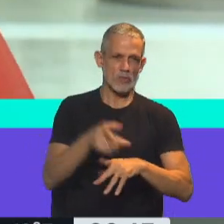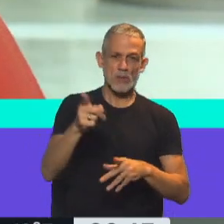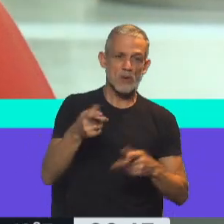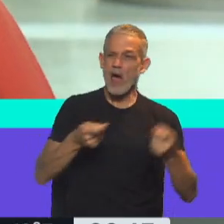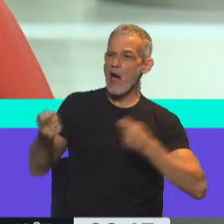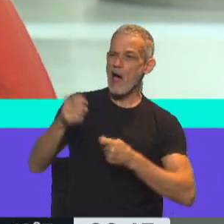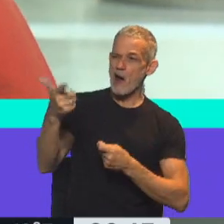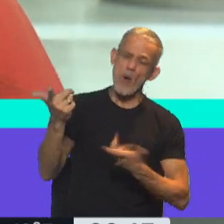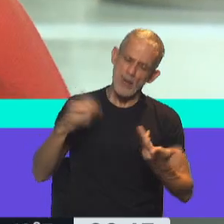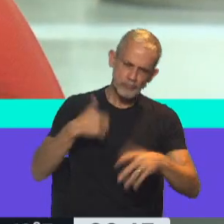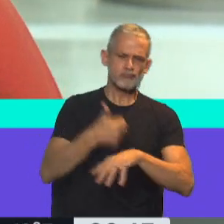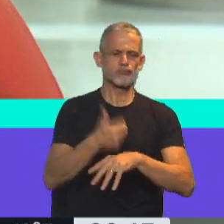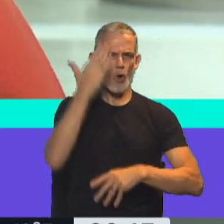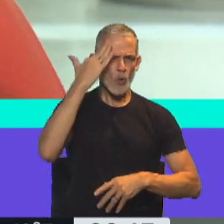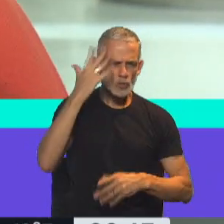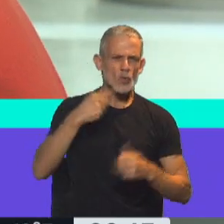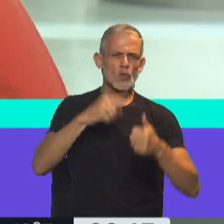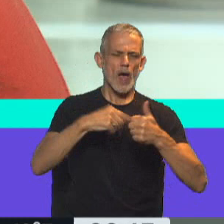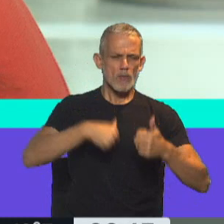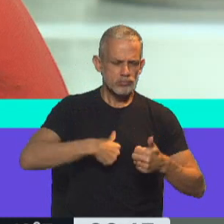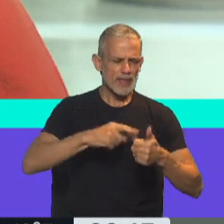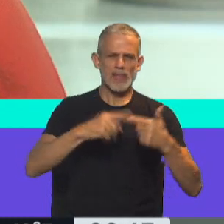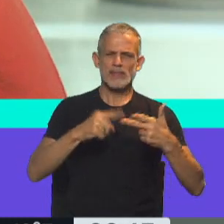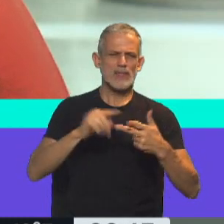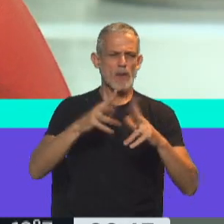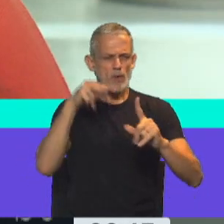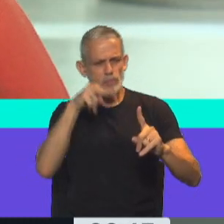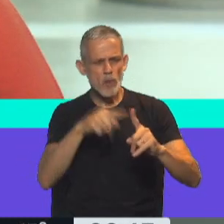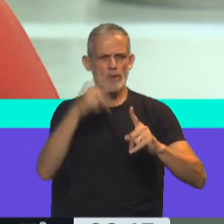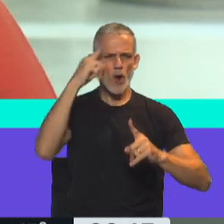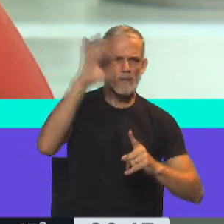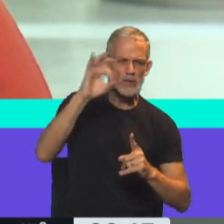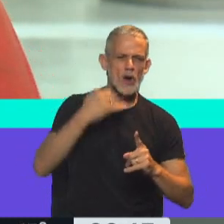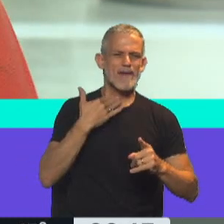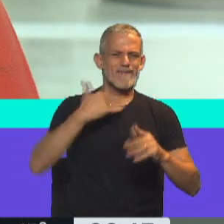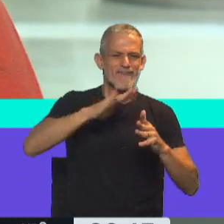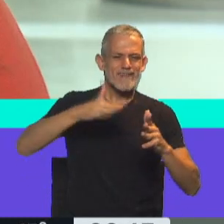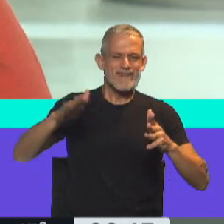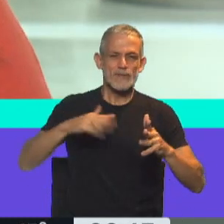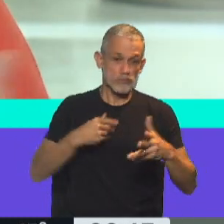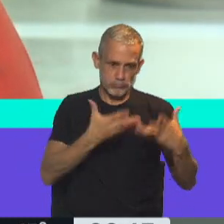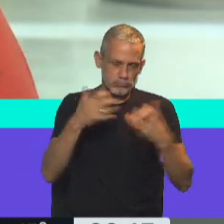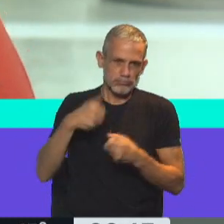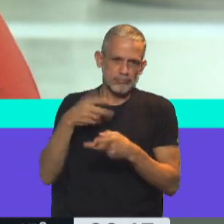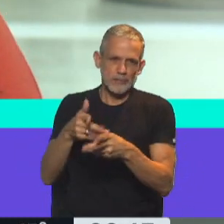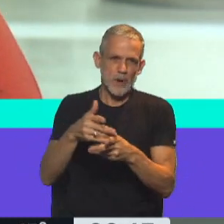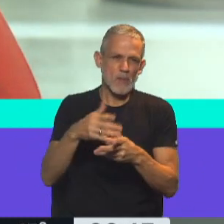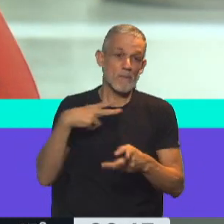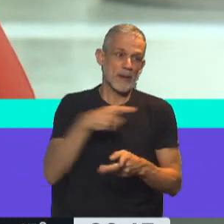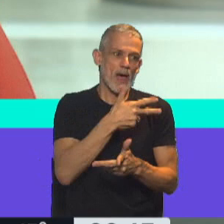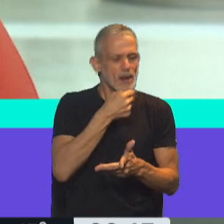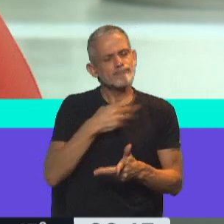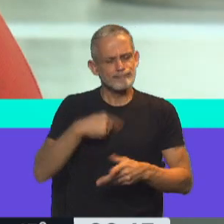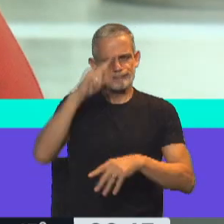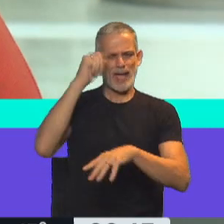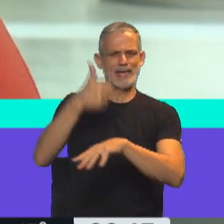mercado, llevamos nuestra cultura, nuestra idiosincrasia, nuestro punto de vista, nuestros acentos, la pluralidad. Y